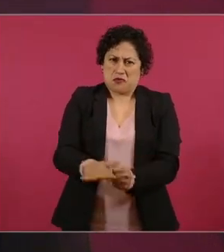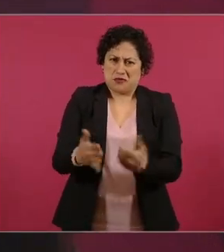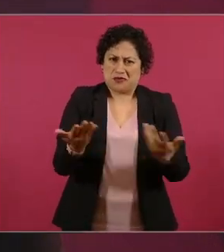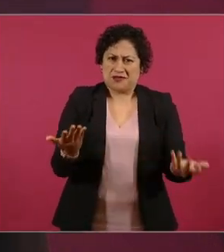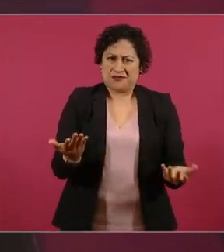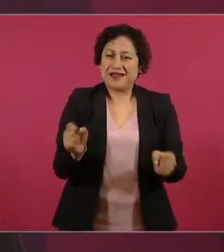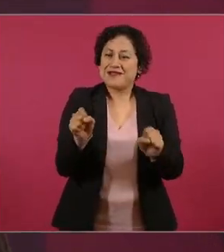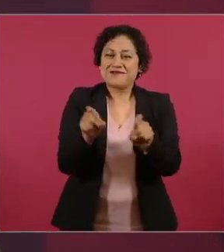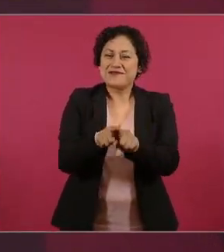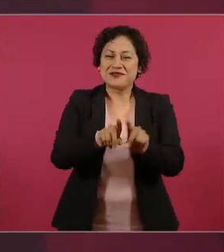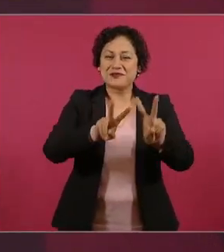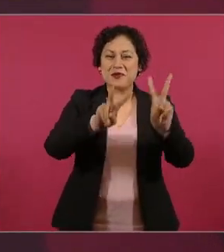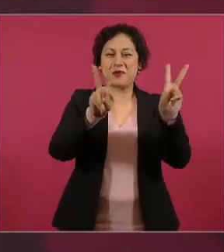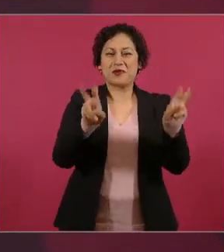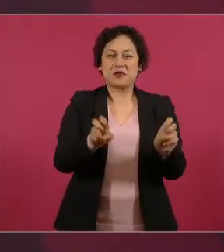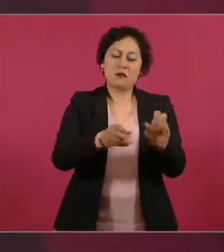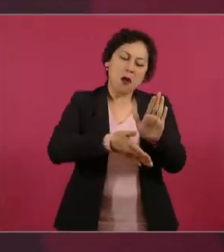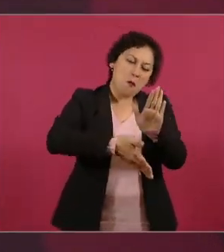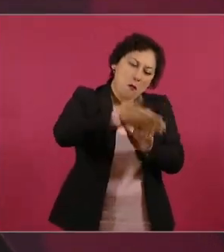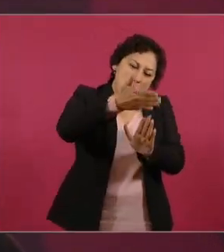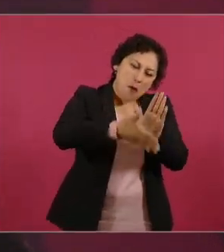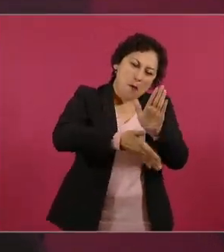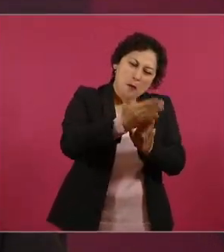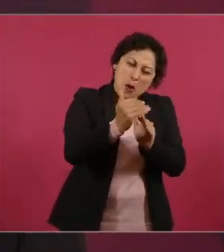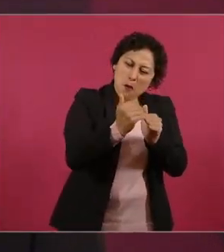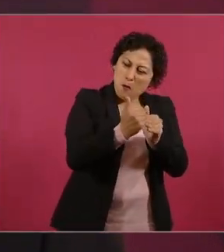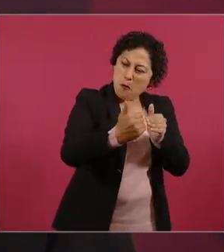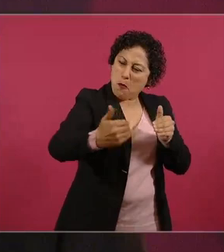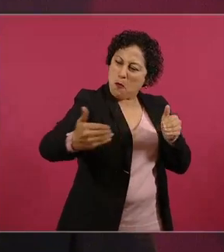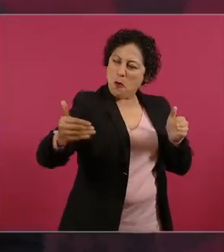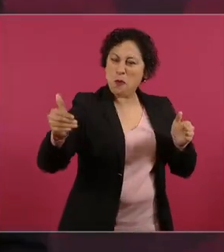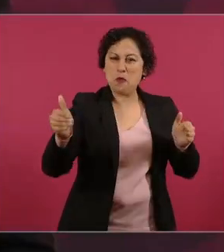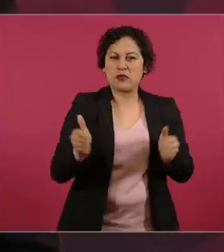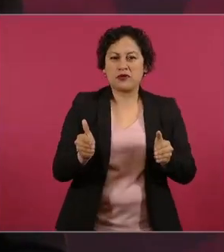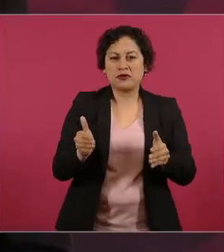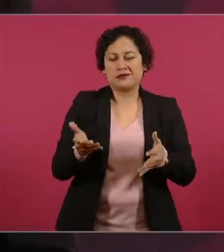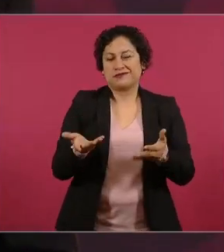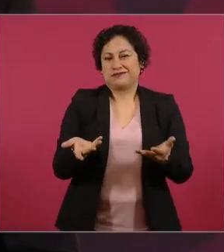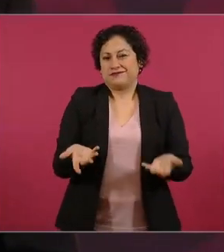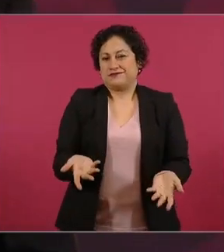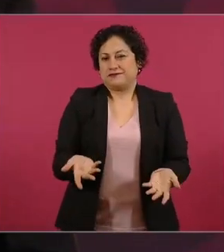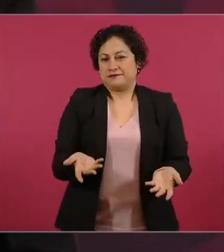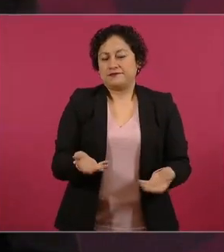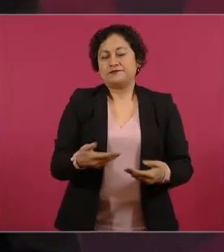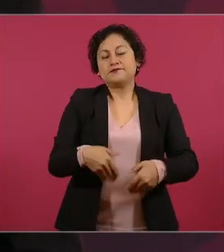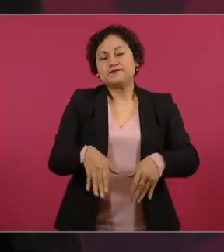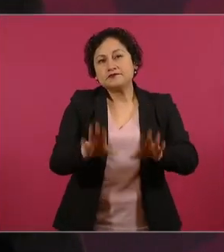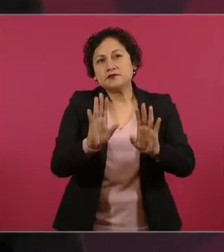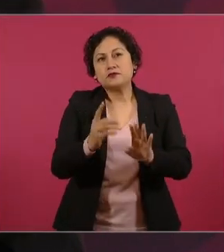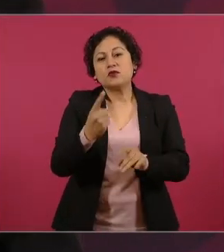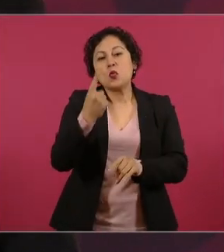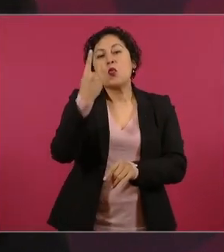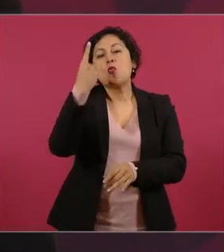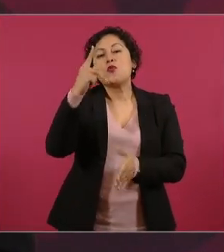Una vez me planteó, porque había el acuerdo y se